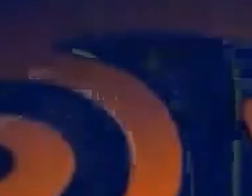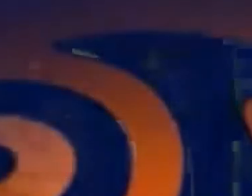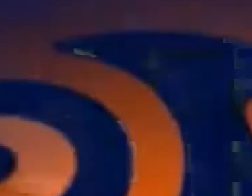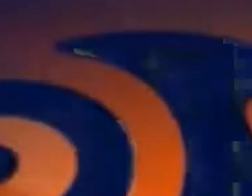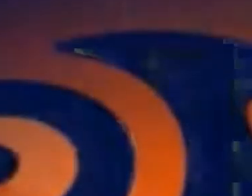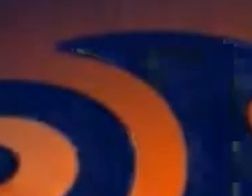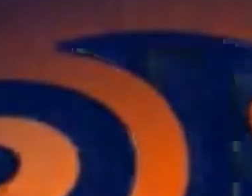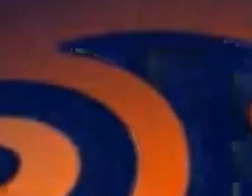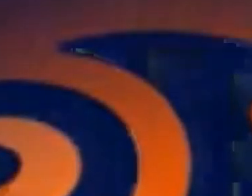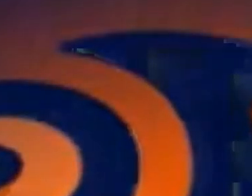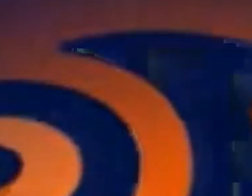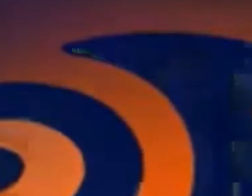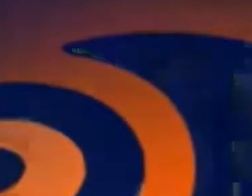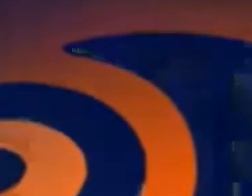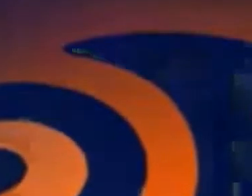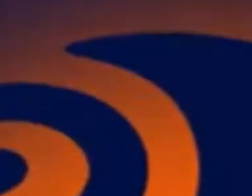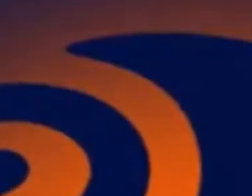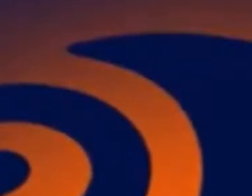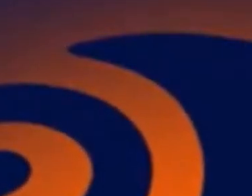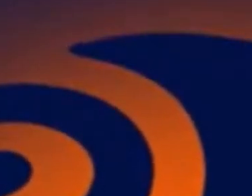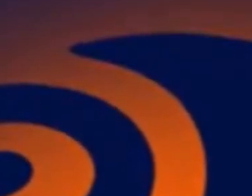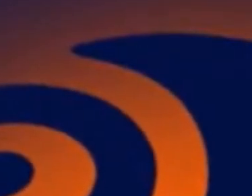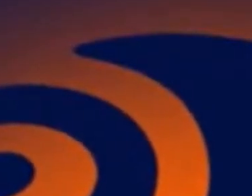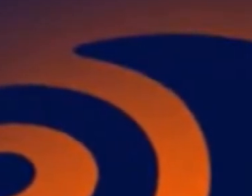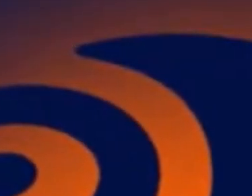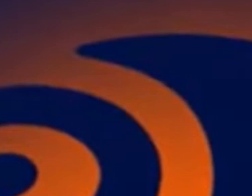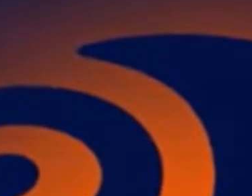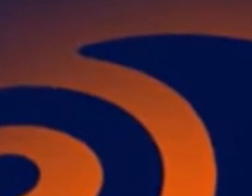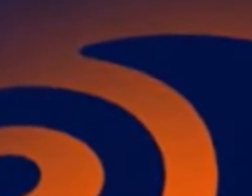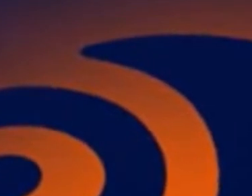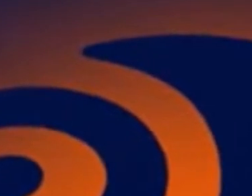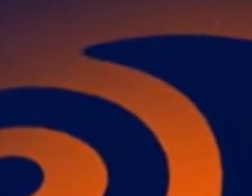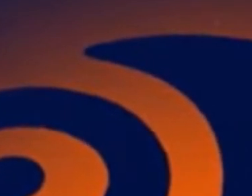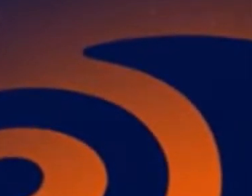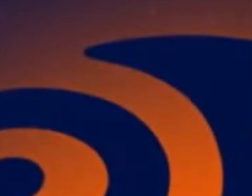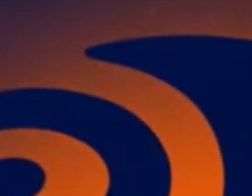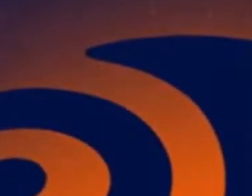continuación, RTBC Noticias.